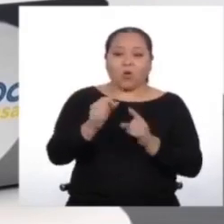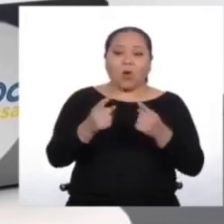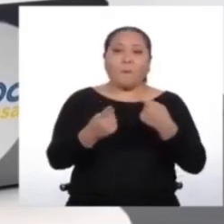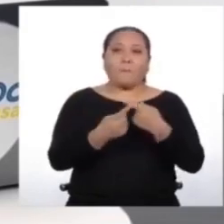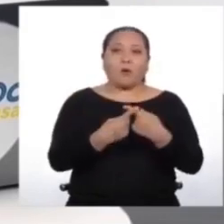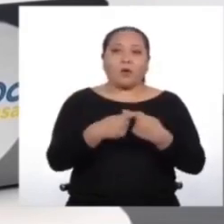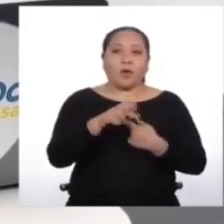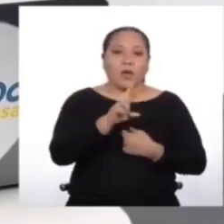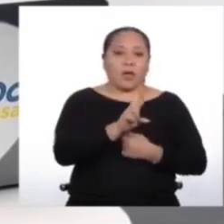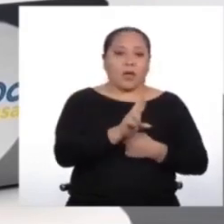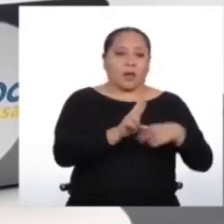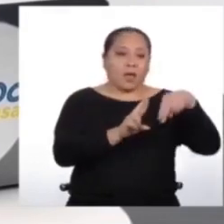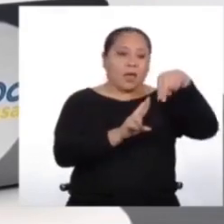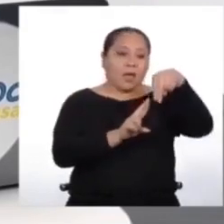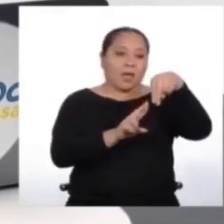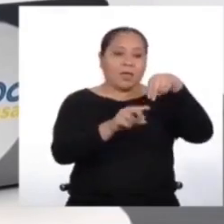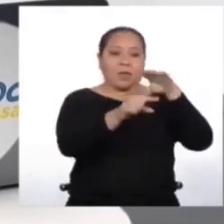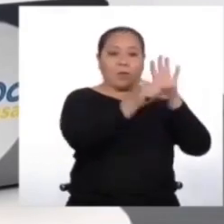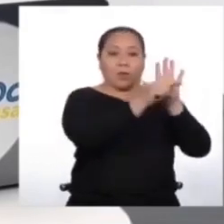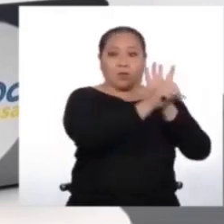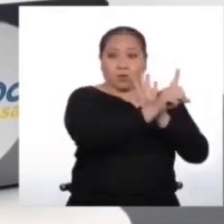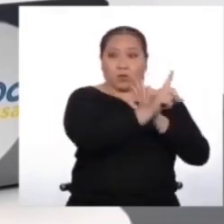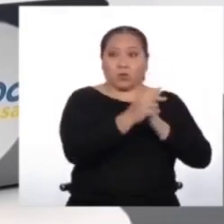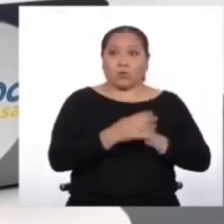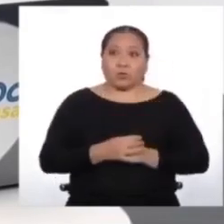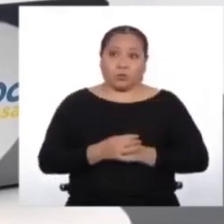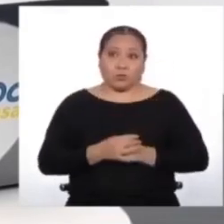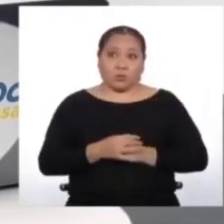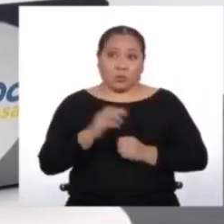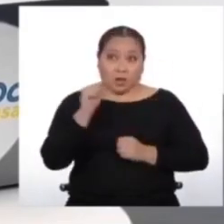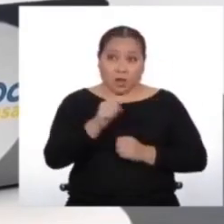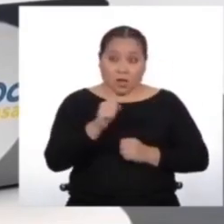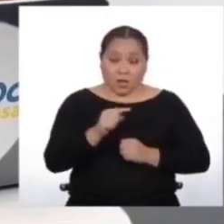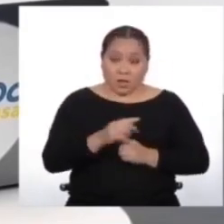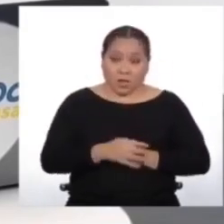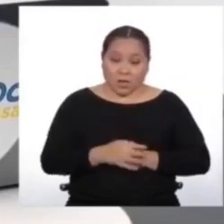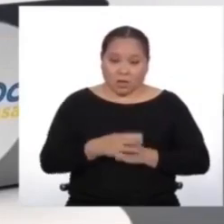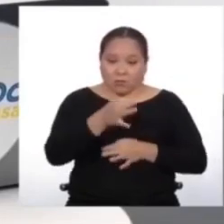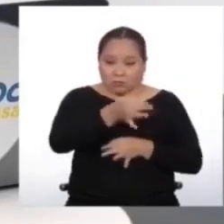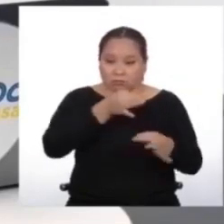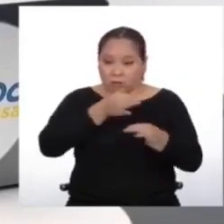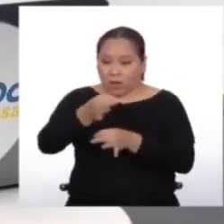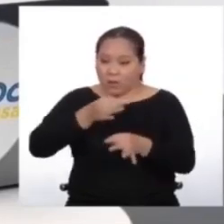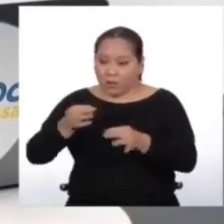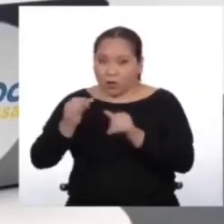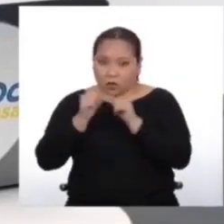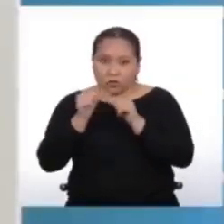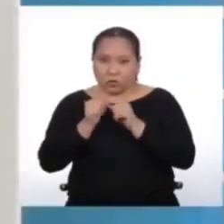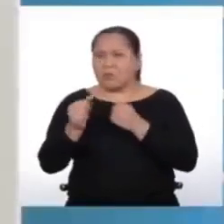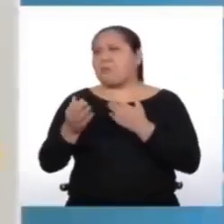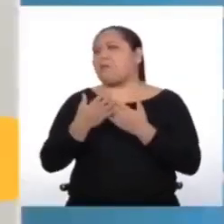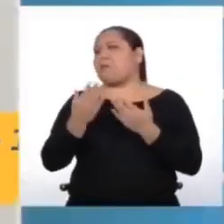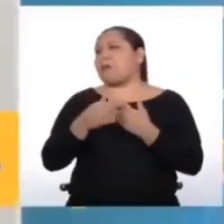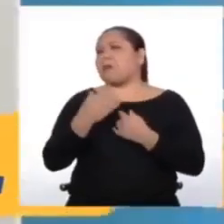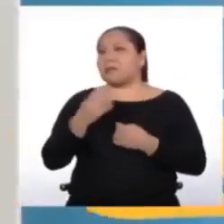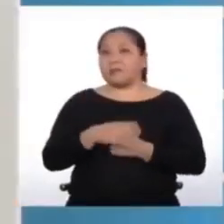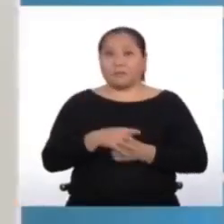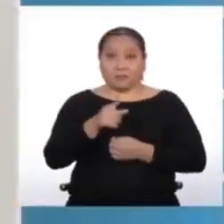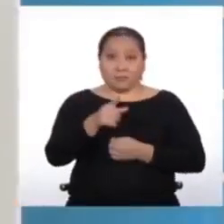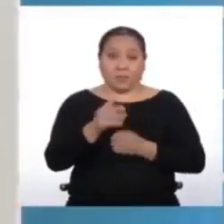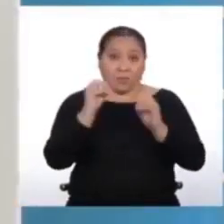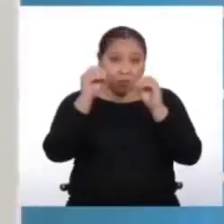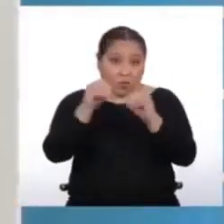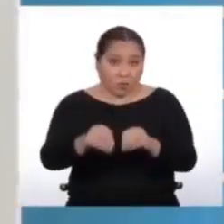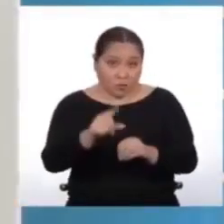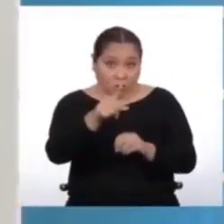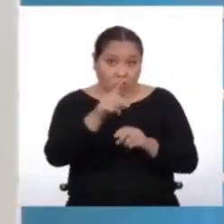r elevado a la potencia de la diferencia de n menos 1, y ahí tenemos que reemplazar los valores. Facilito. ¿Te parece si la